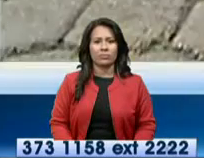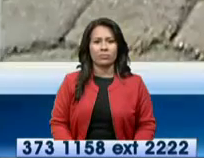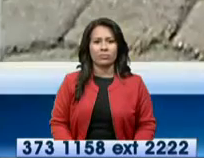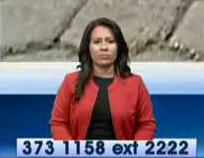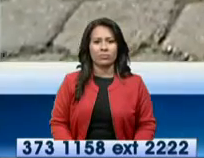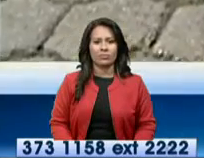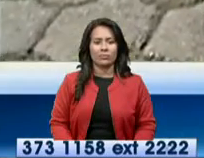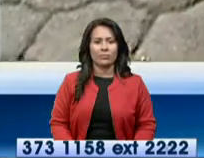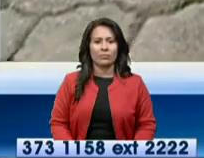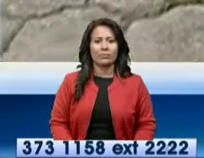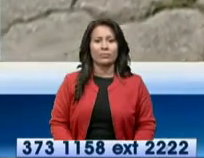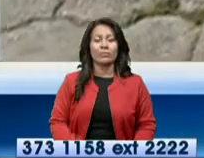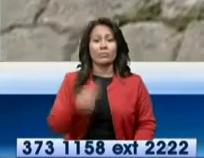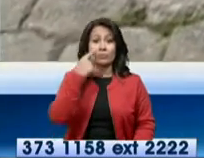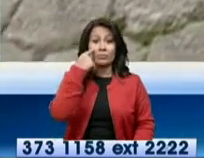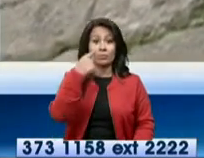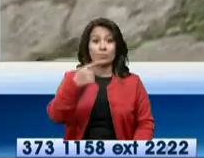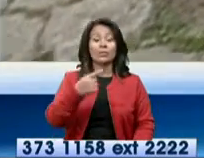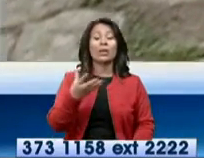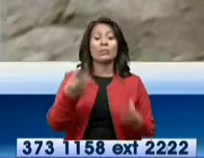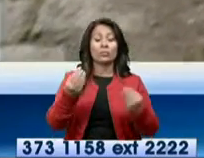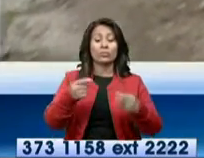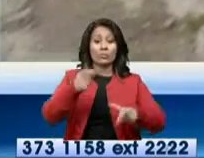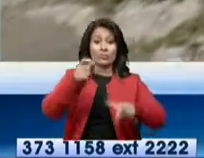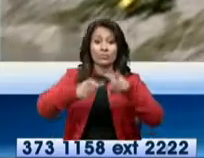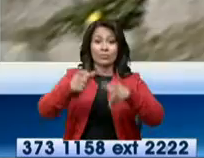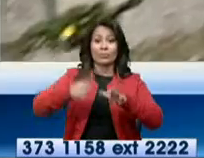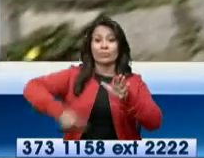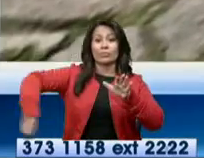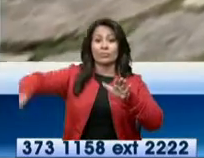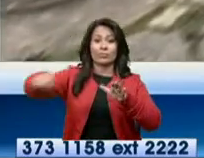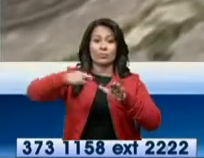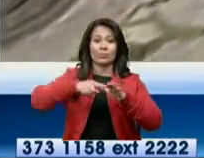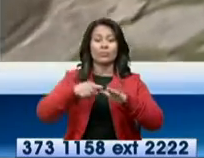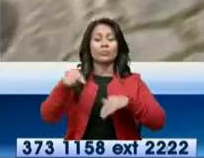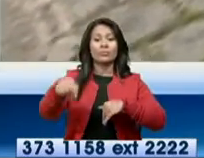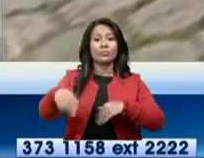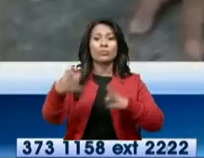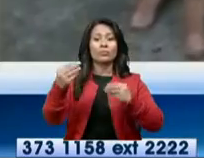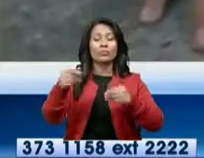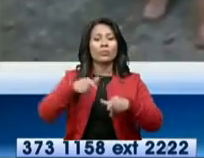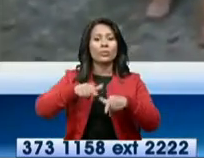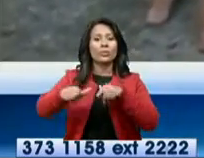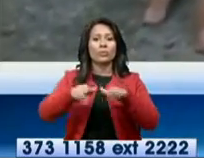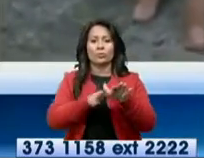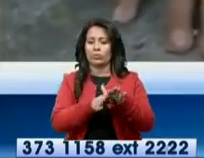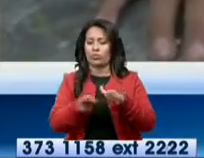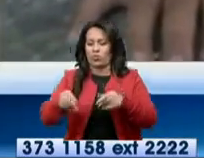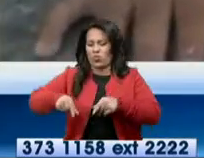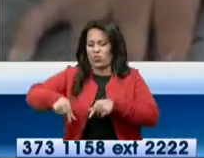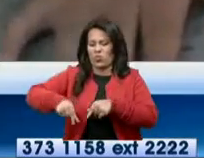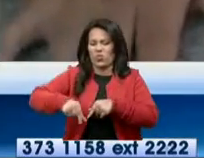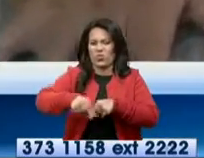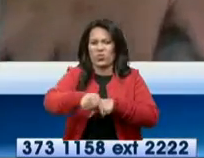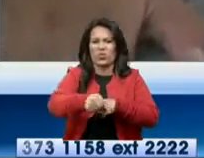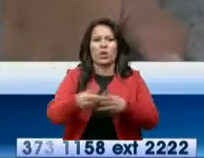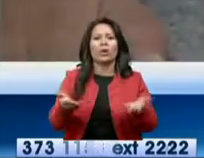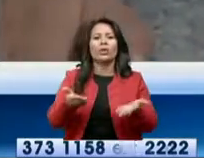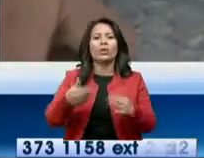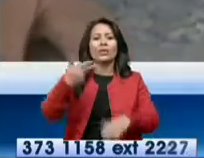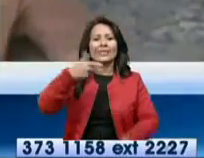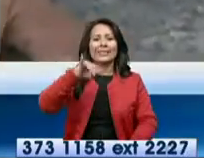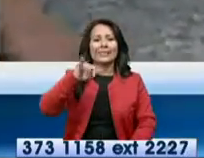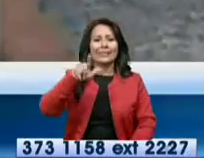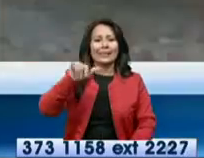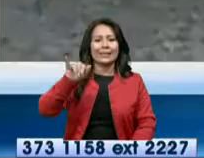La inspección se realizó en aproximadamente 200 metros de tubería en las calles Huaca, Alvear y Pasaje Tarqui, ubicados en el sector de Chilibulo,